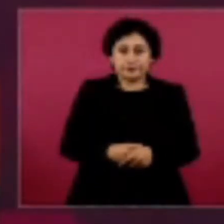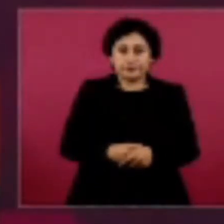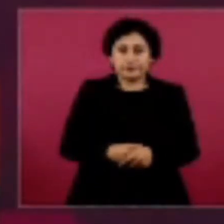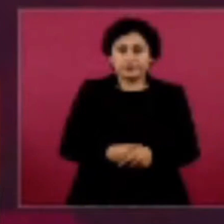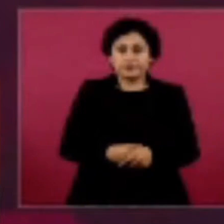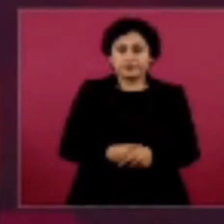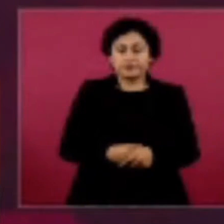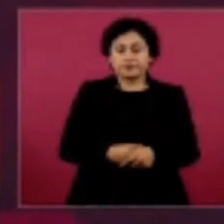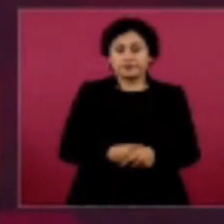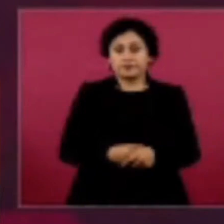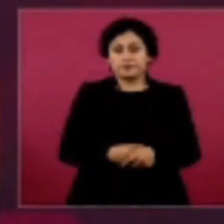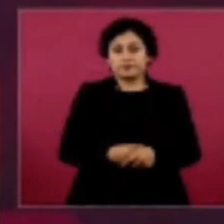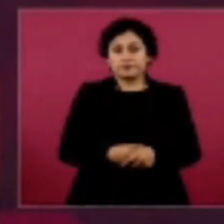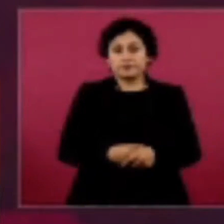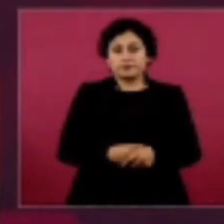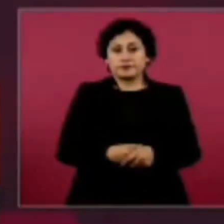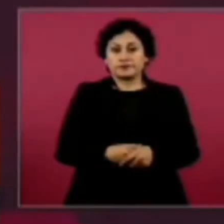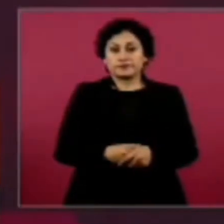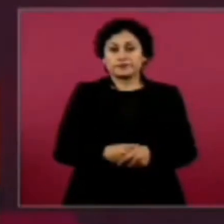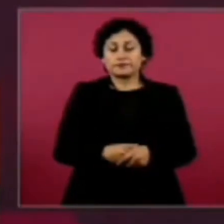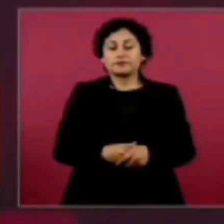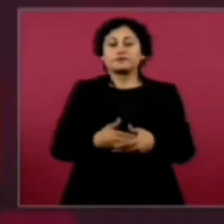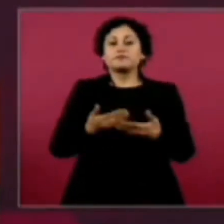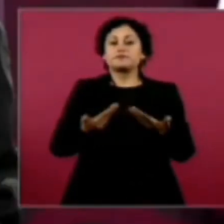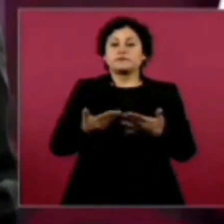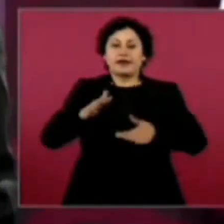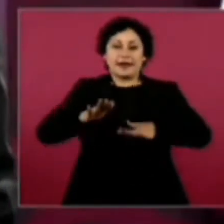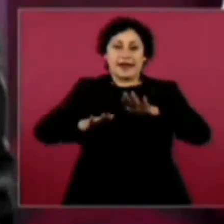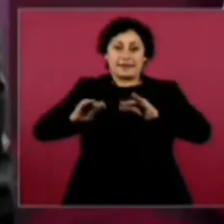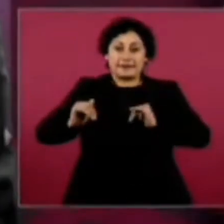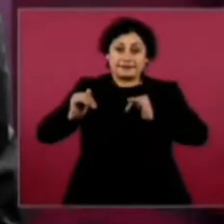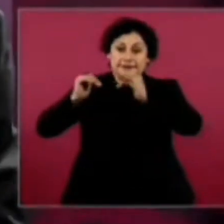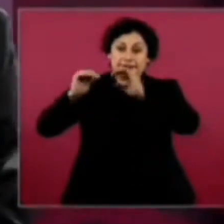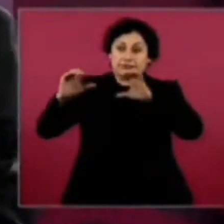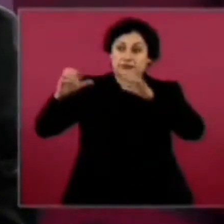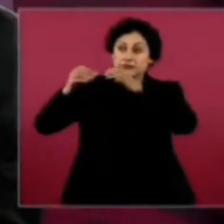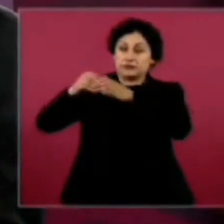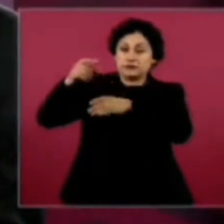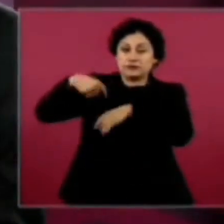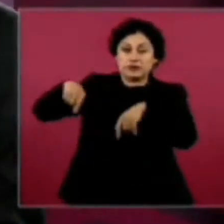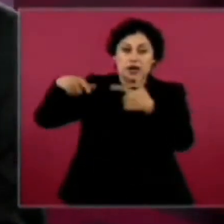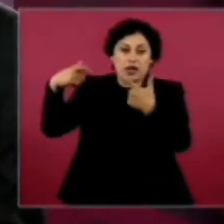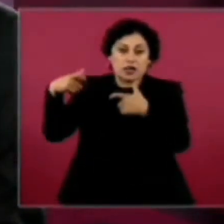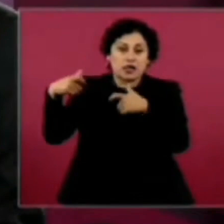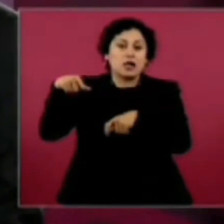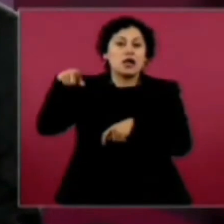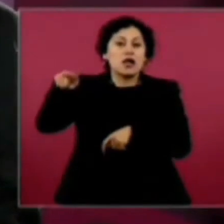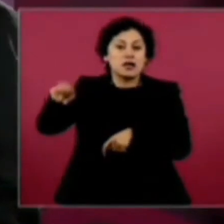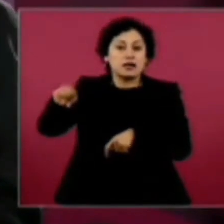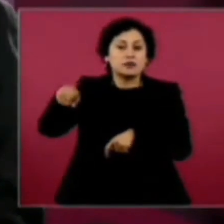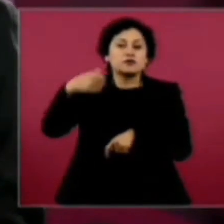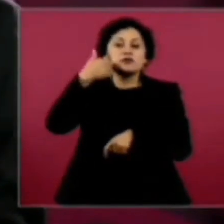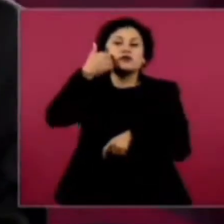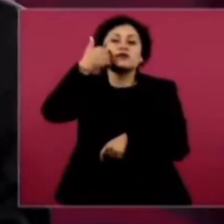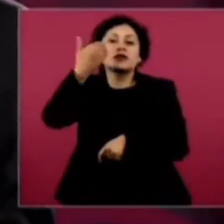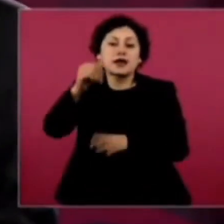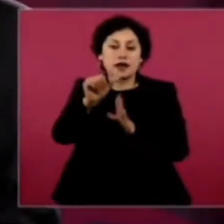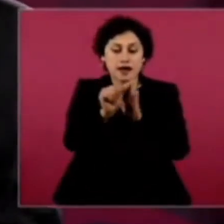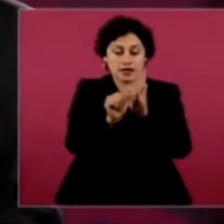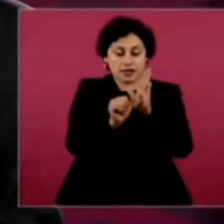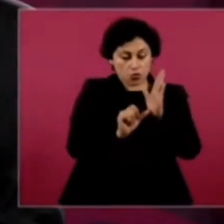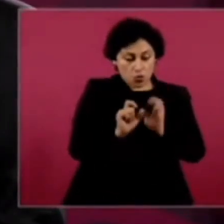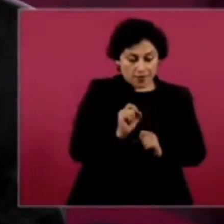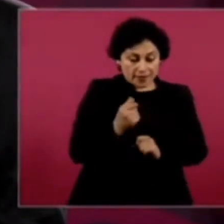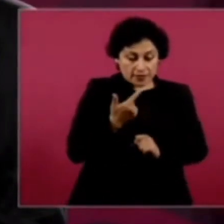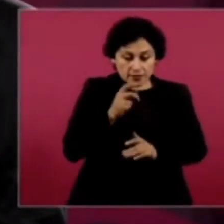Cuando necesitaban los oligarcas que se reformara el artículo